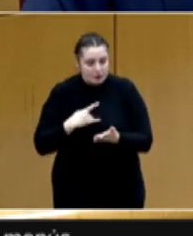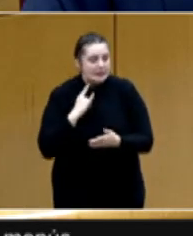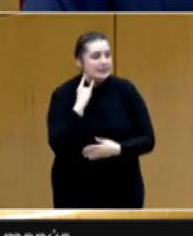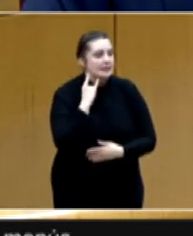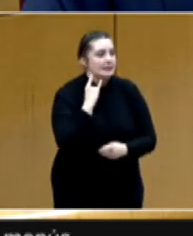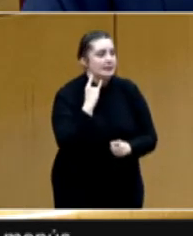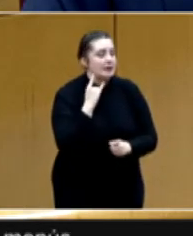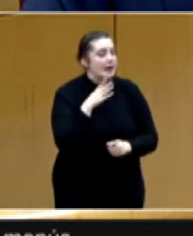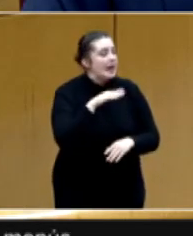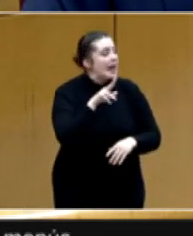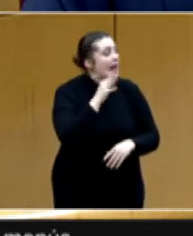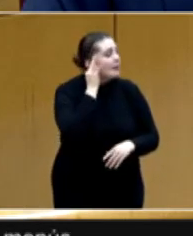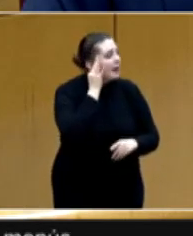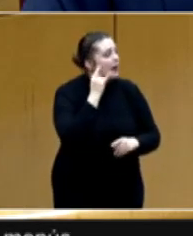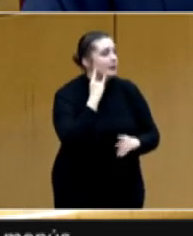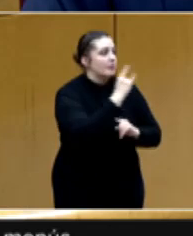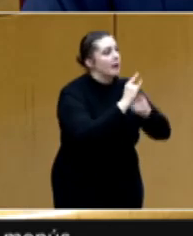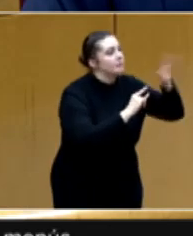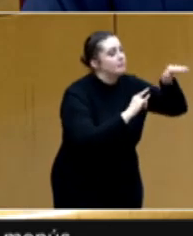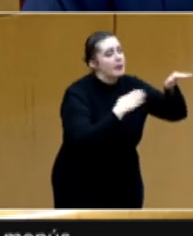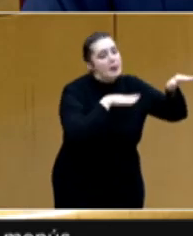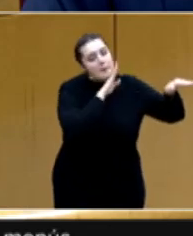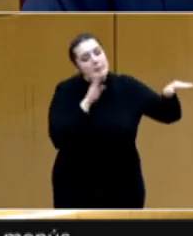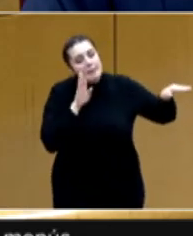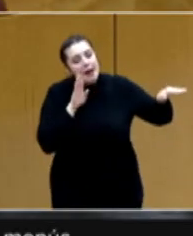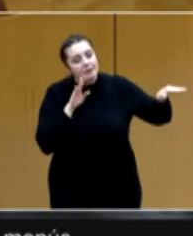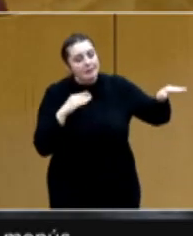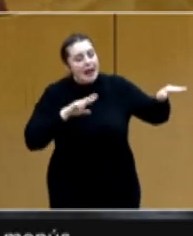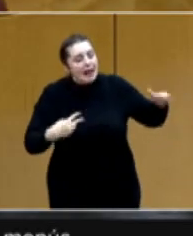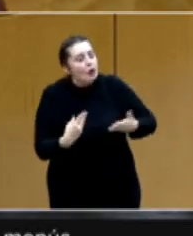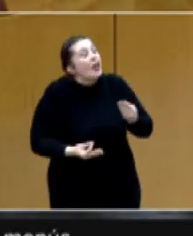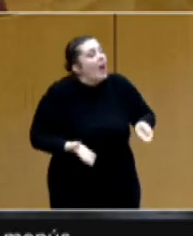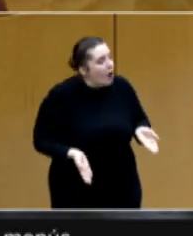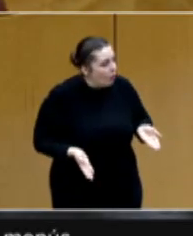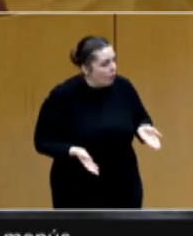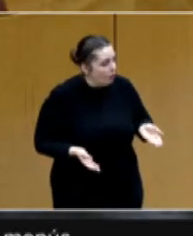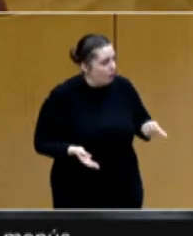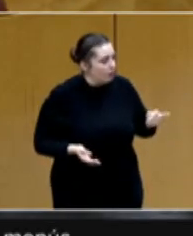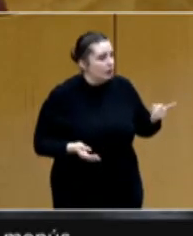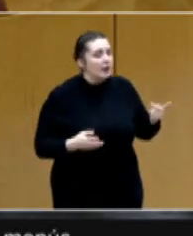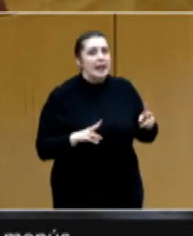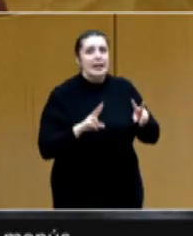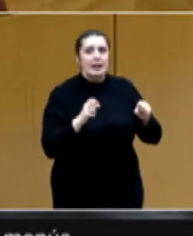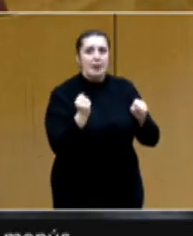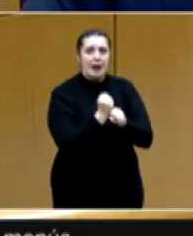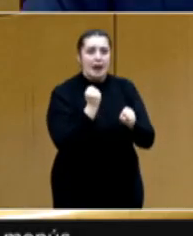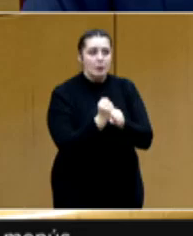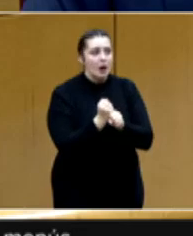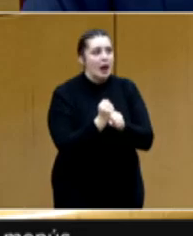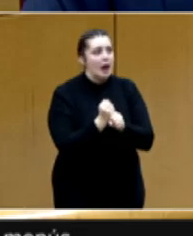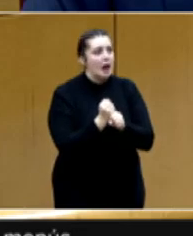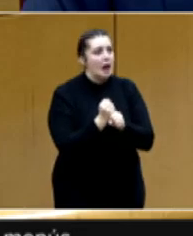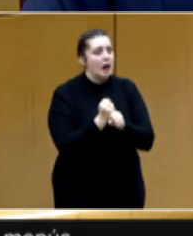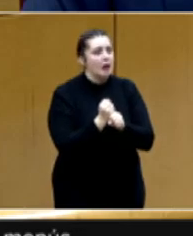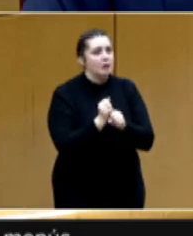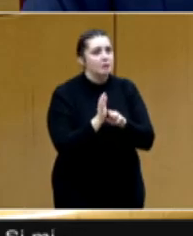a una a una de mis hermanas para decirla qué es lo que debo hacer luego en el laboral tengo tengo